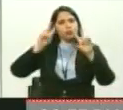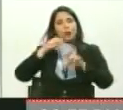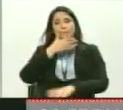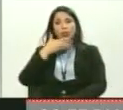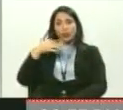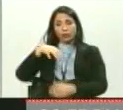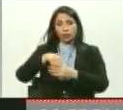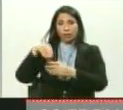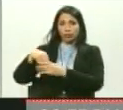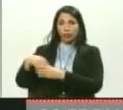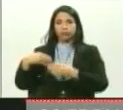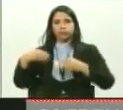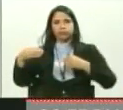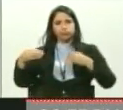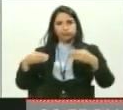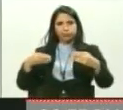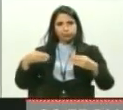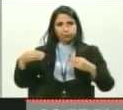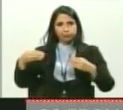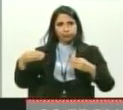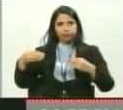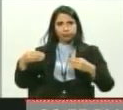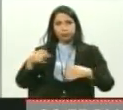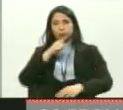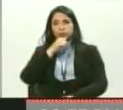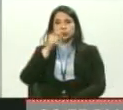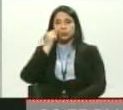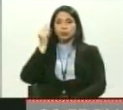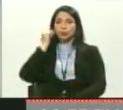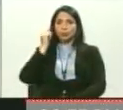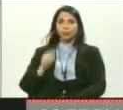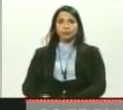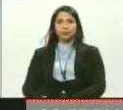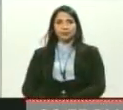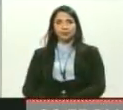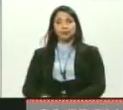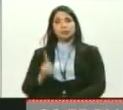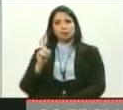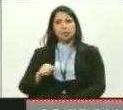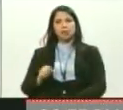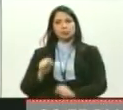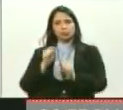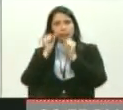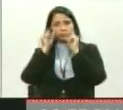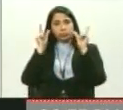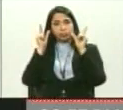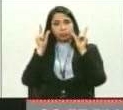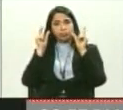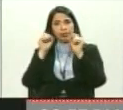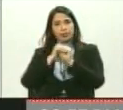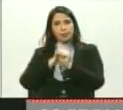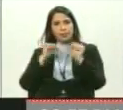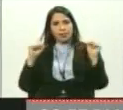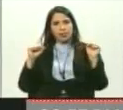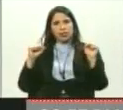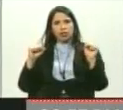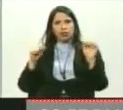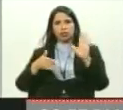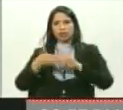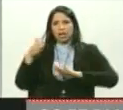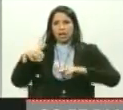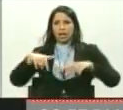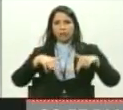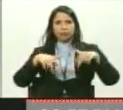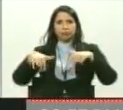cuarentena y una flexibilización. Los adultos mayores que se levantan bien tempranito, salen a caminar, salen a hacer